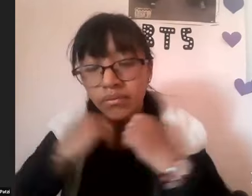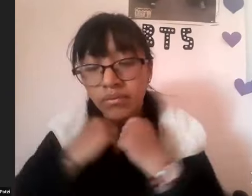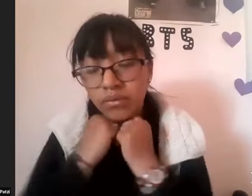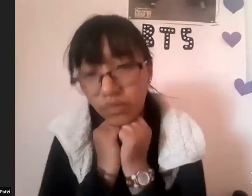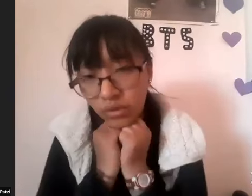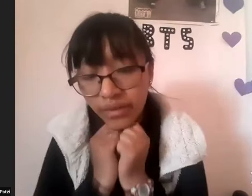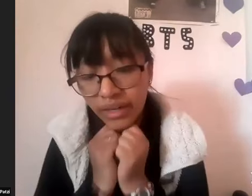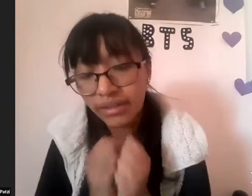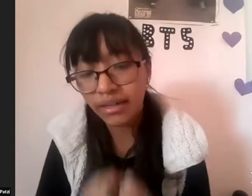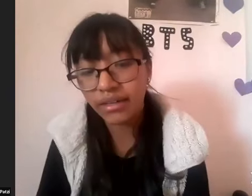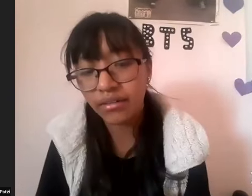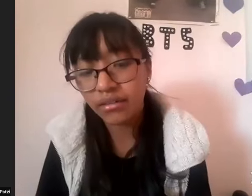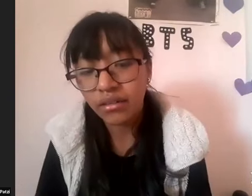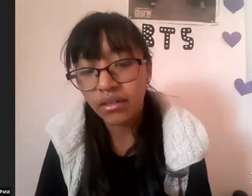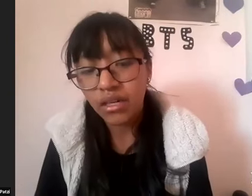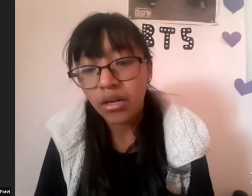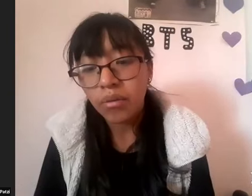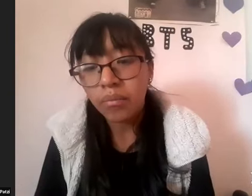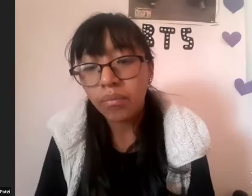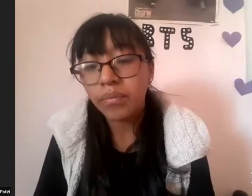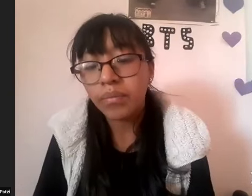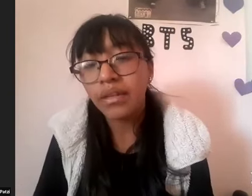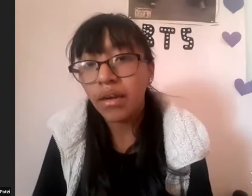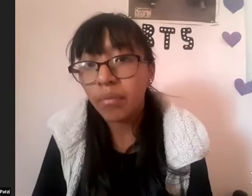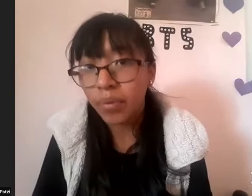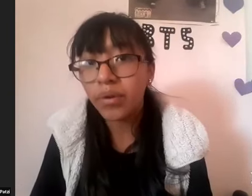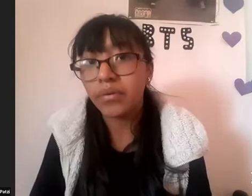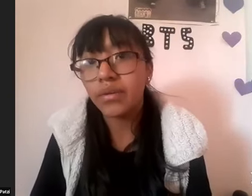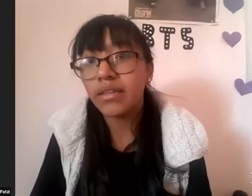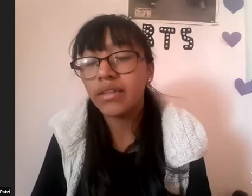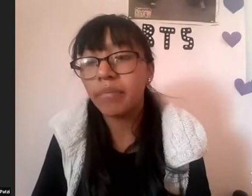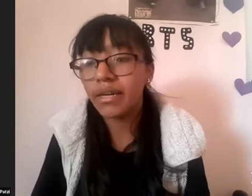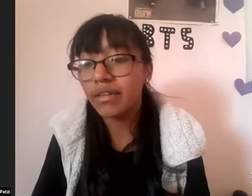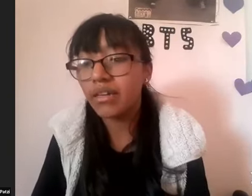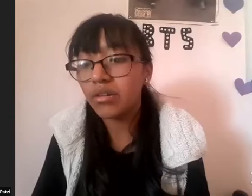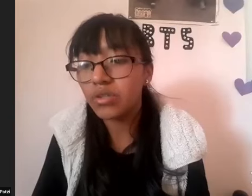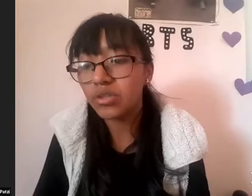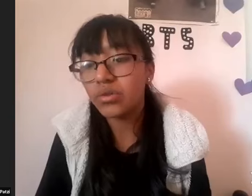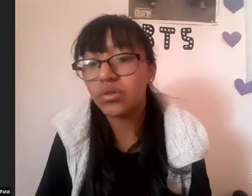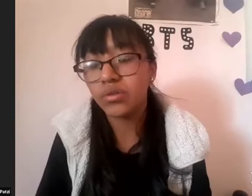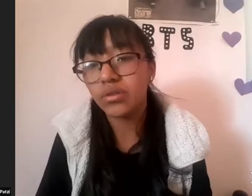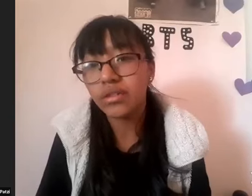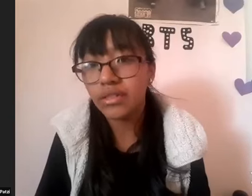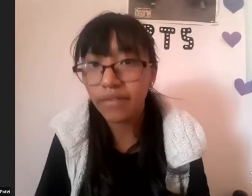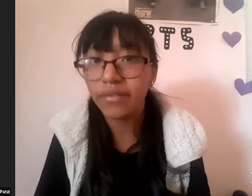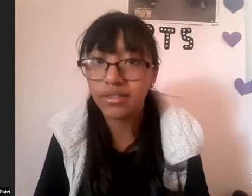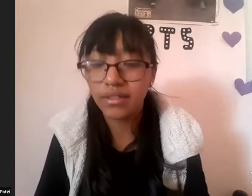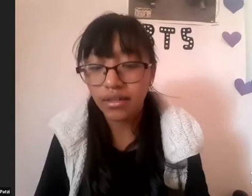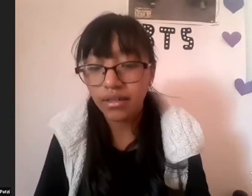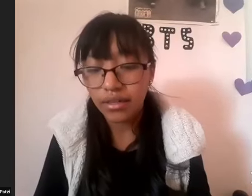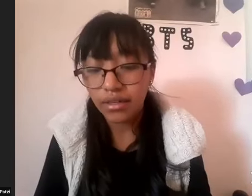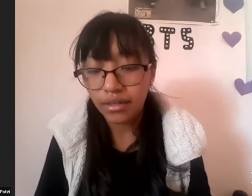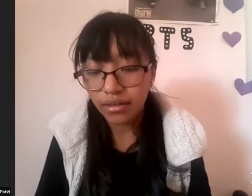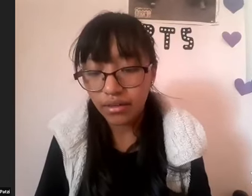nos falta tener apoyo de parte de nuestros jefes